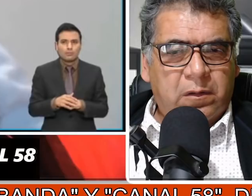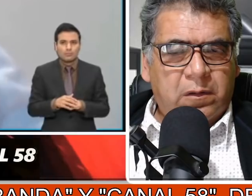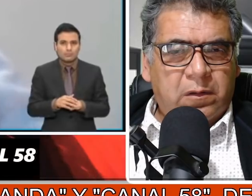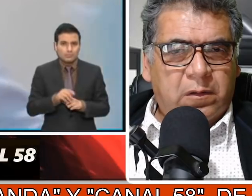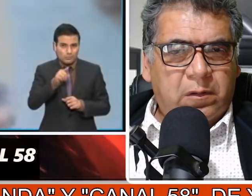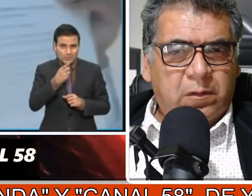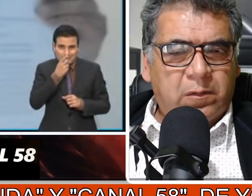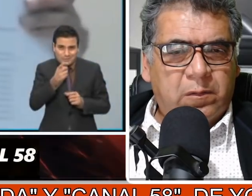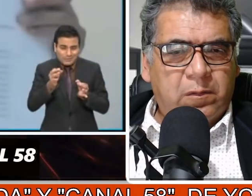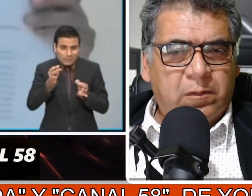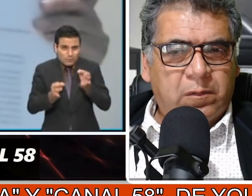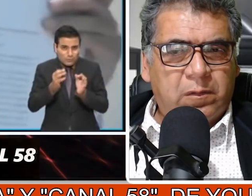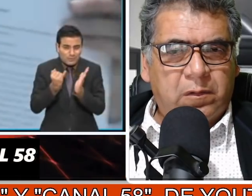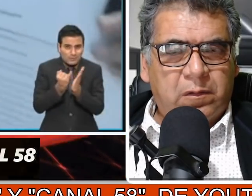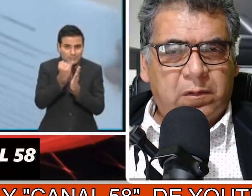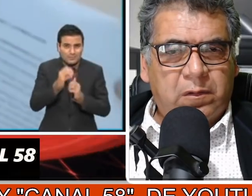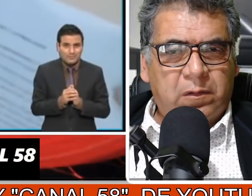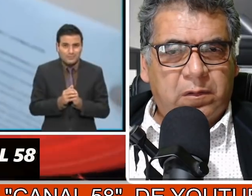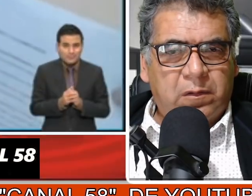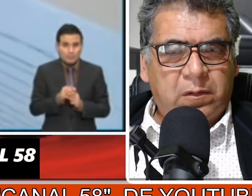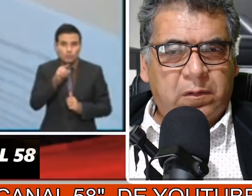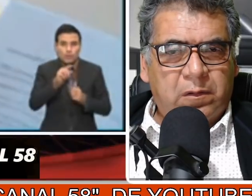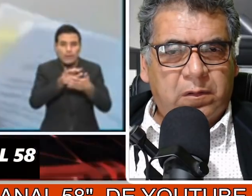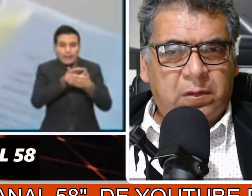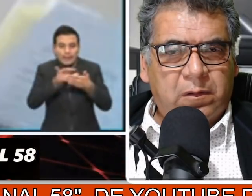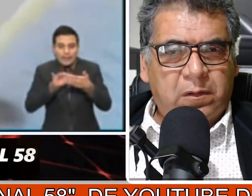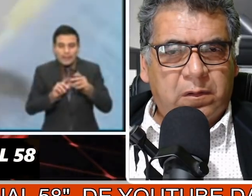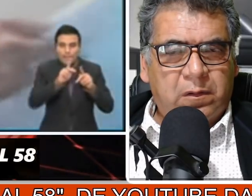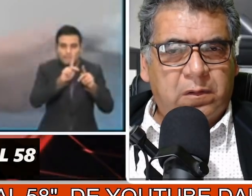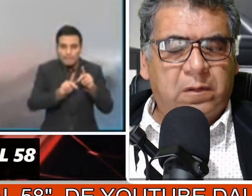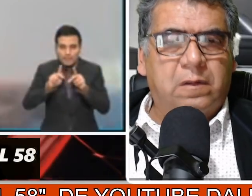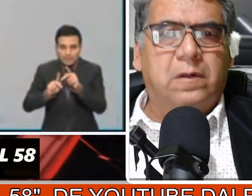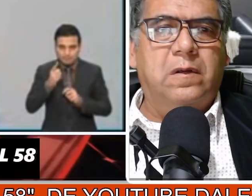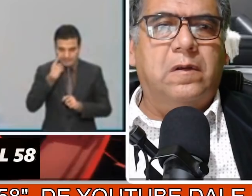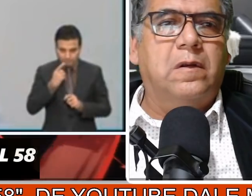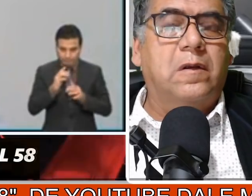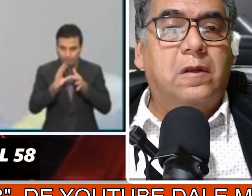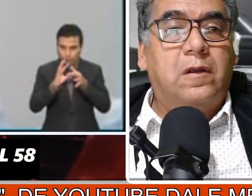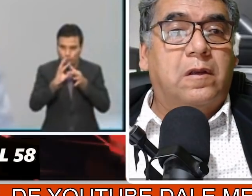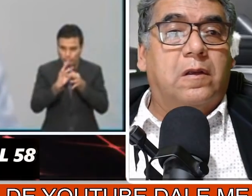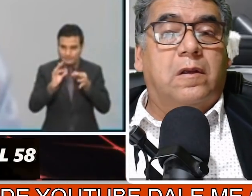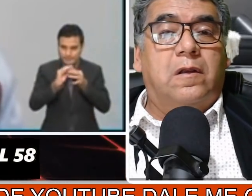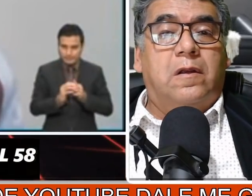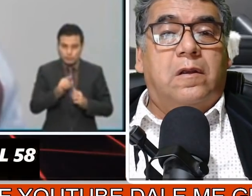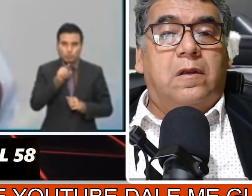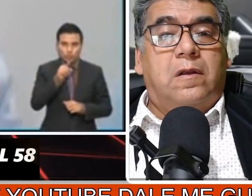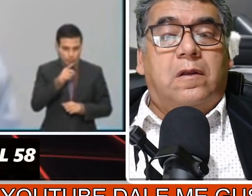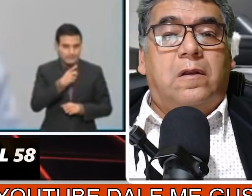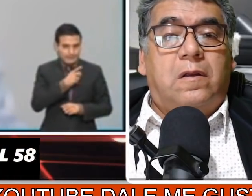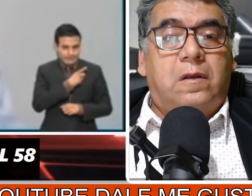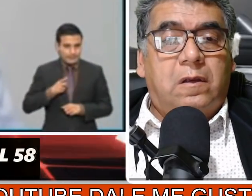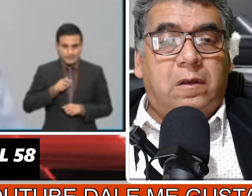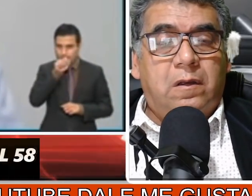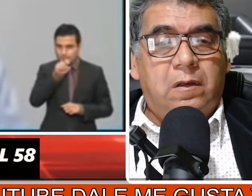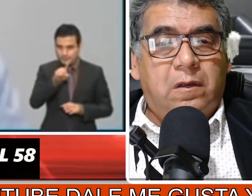Porque, presidente, solo lee algunas partes. Aquí le voy a leer unos fragmentos que debiera usted tomar